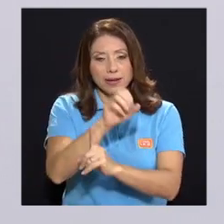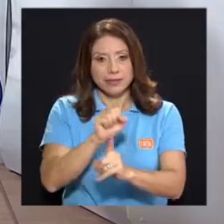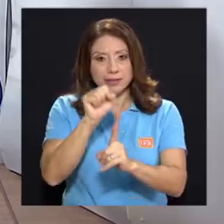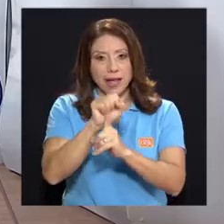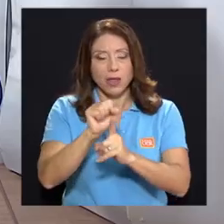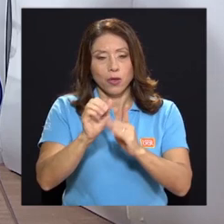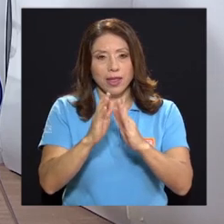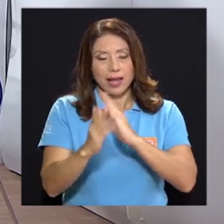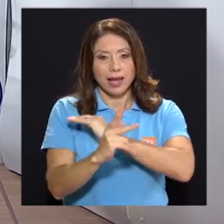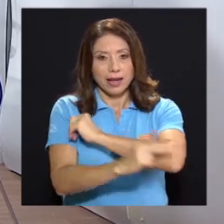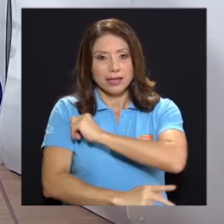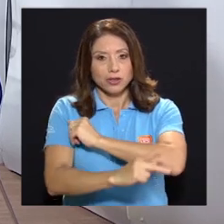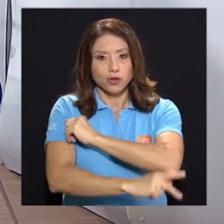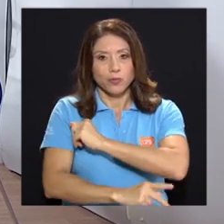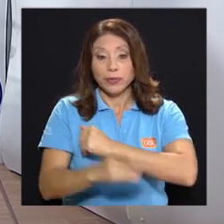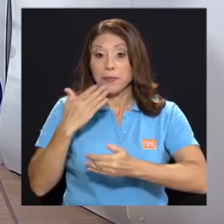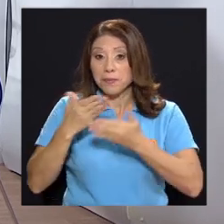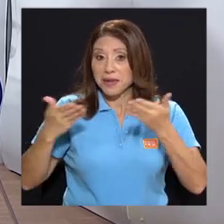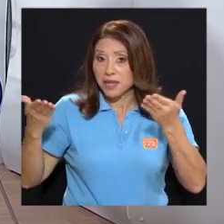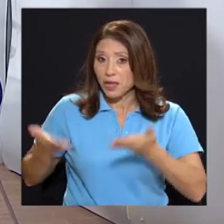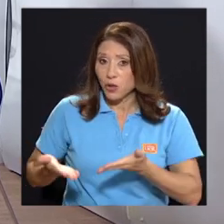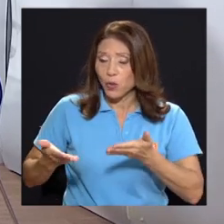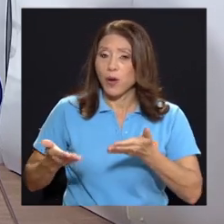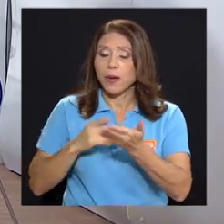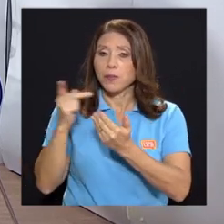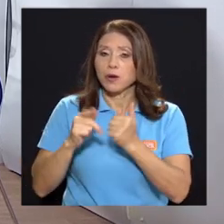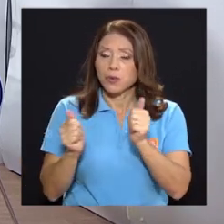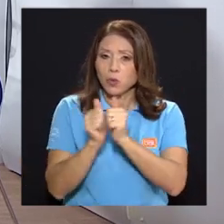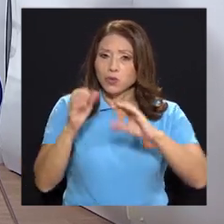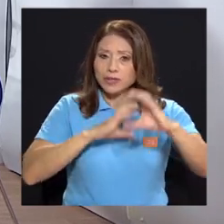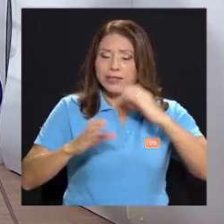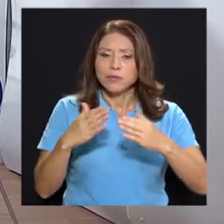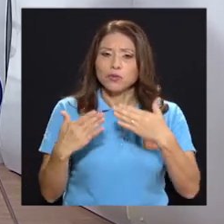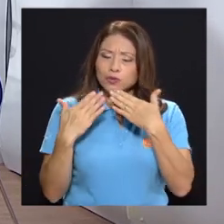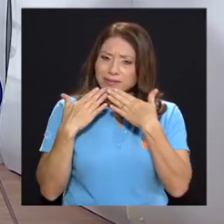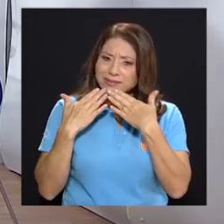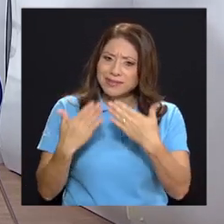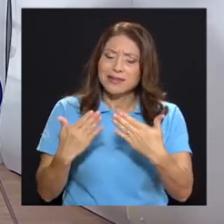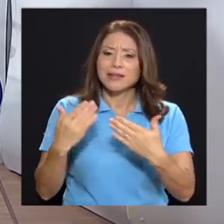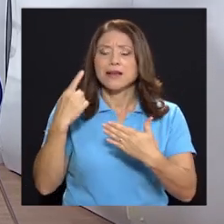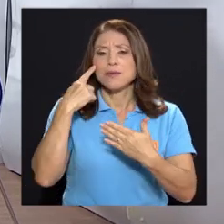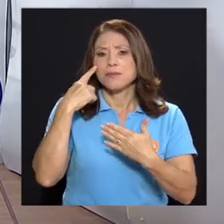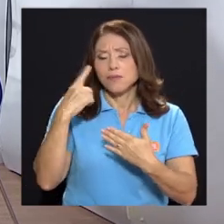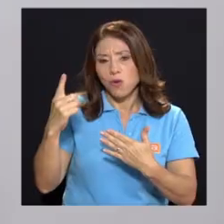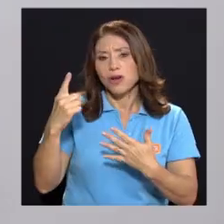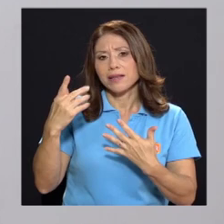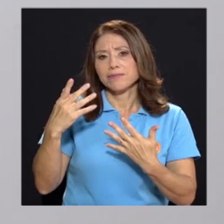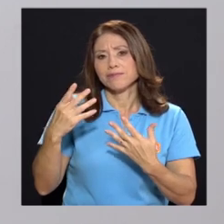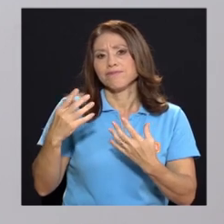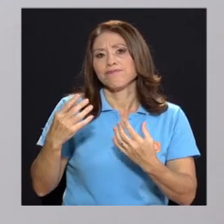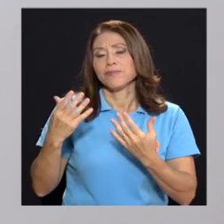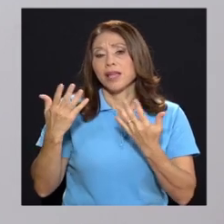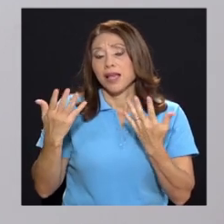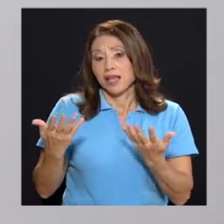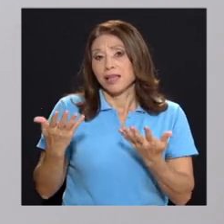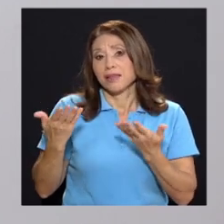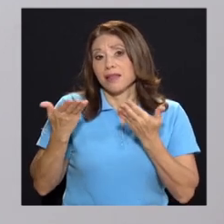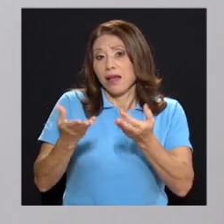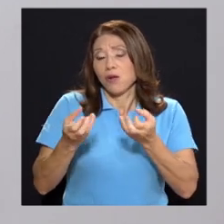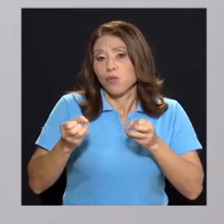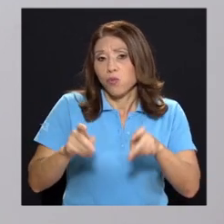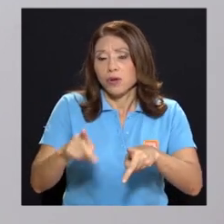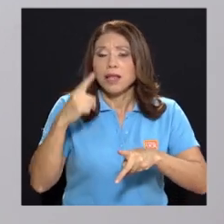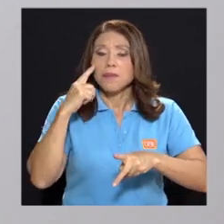de la nación don jorge bienvenido a conciencia muchísimas gracias por hacer este importante espacio para